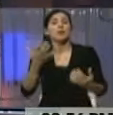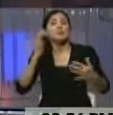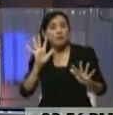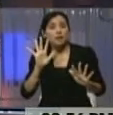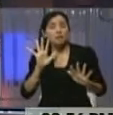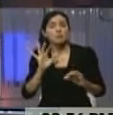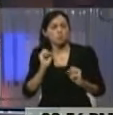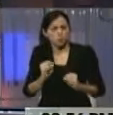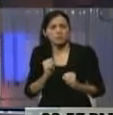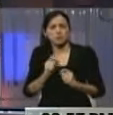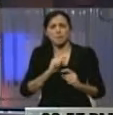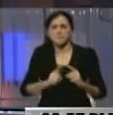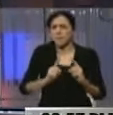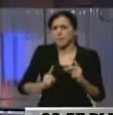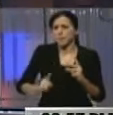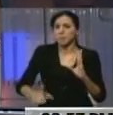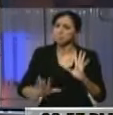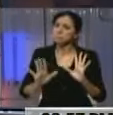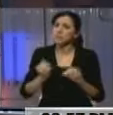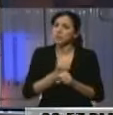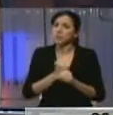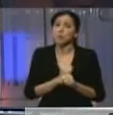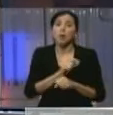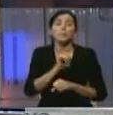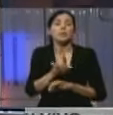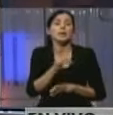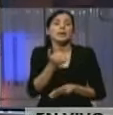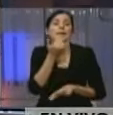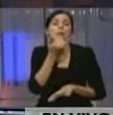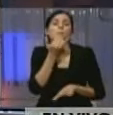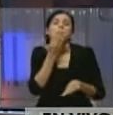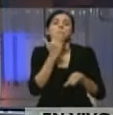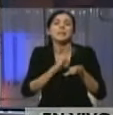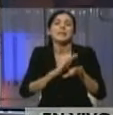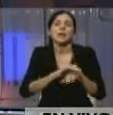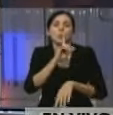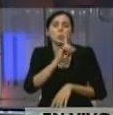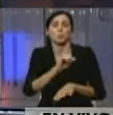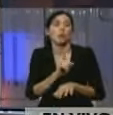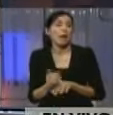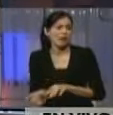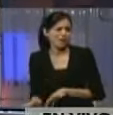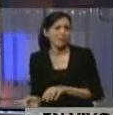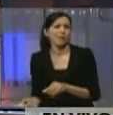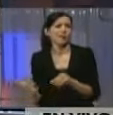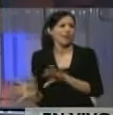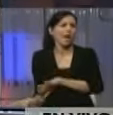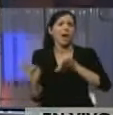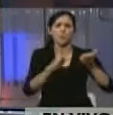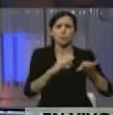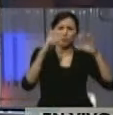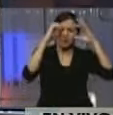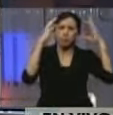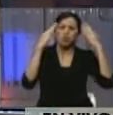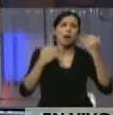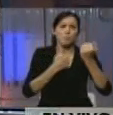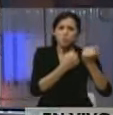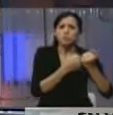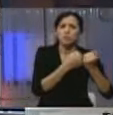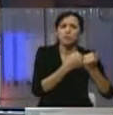más exigentes. Bueno, porque cometieron un pecado, ¿no? Hice con Ramos Alú a sabotear la economía del país.